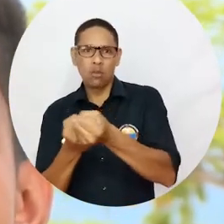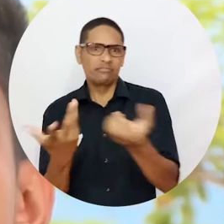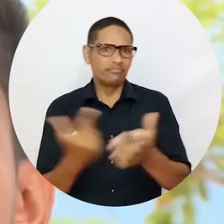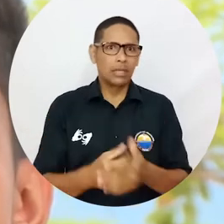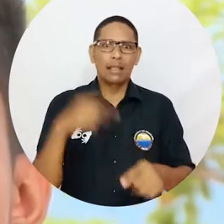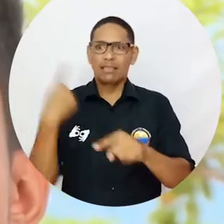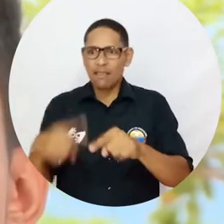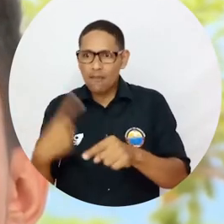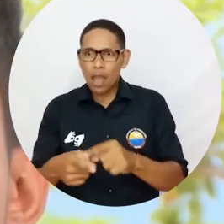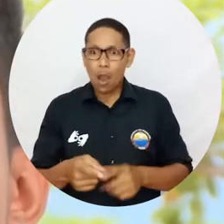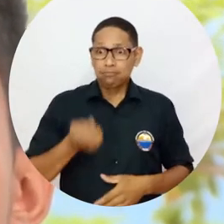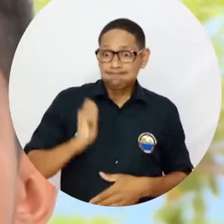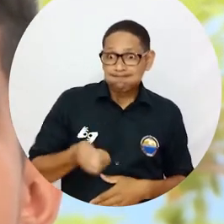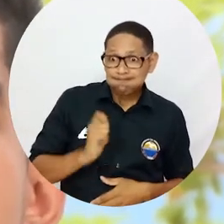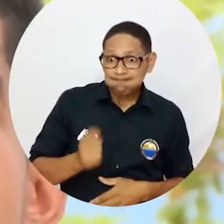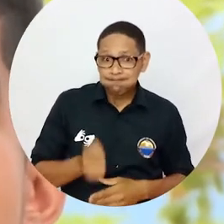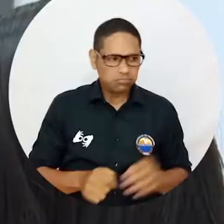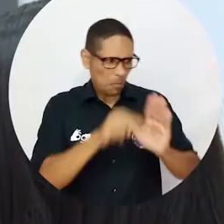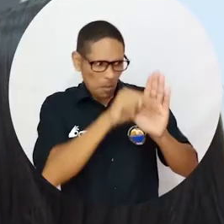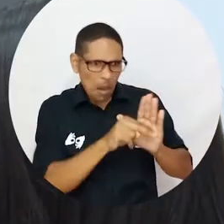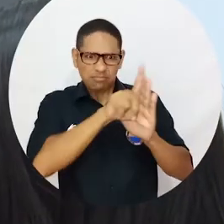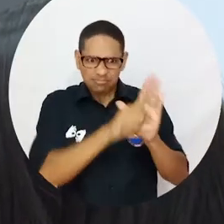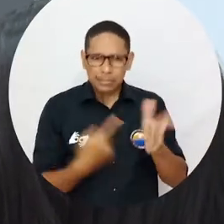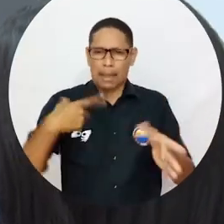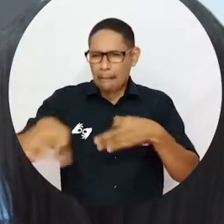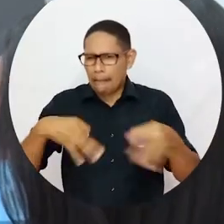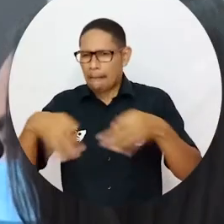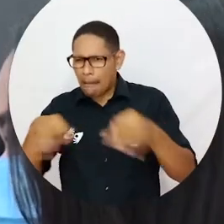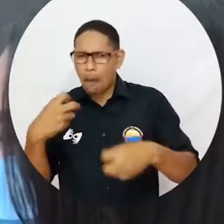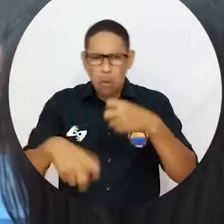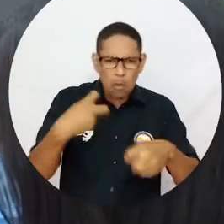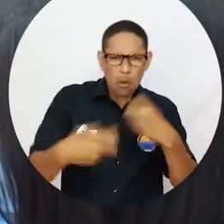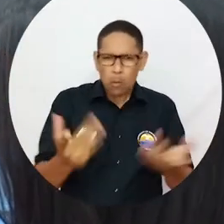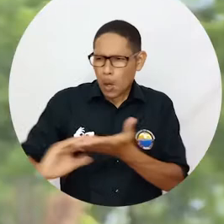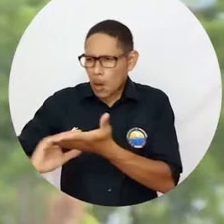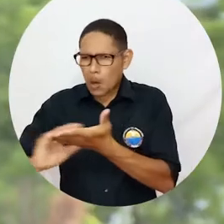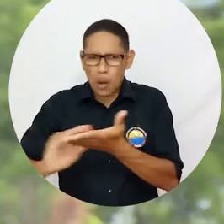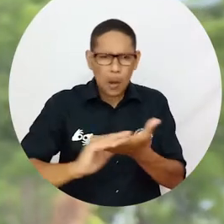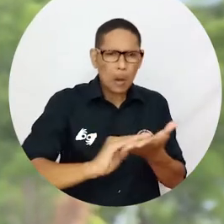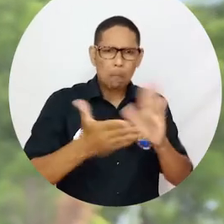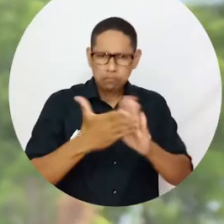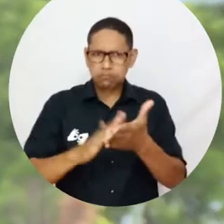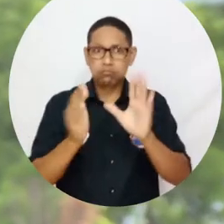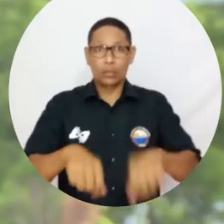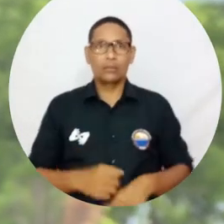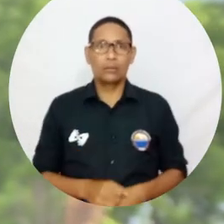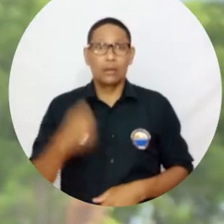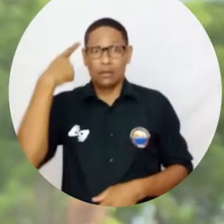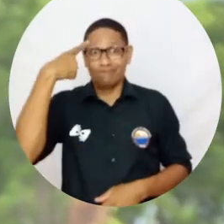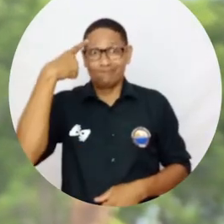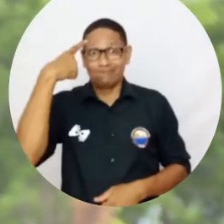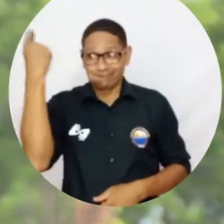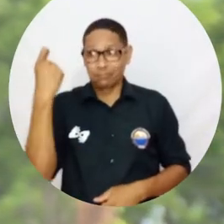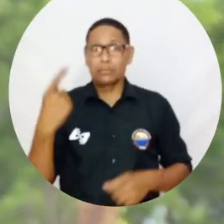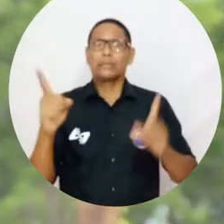de brigadas jurídicas en las cuales ayudemos a las personas a resolver sus controversias. Aparte de ser un gran reto, es una gran